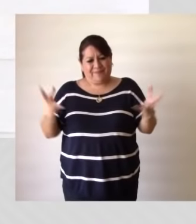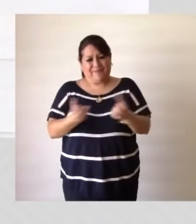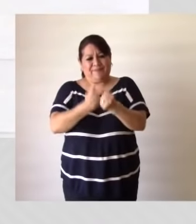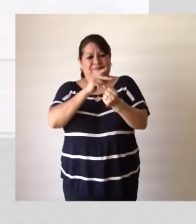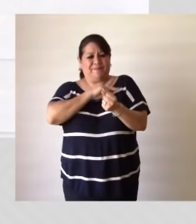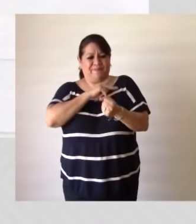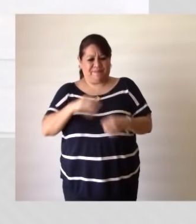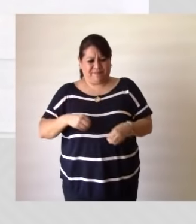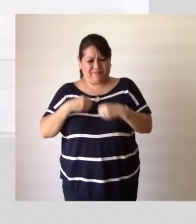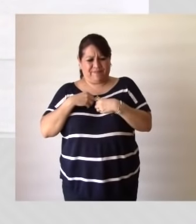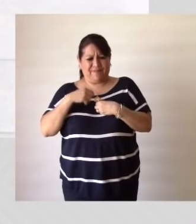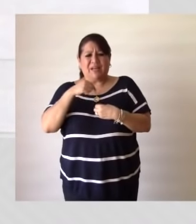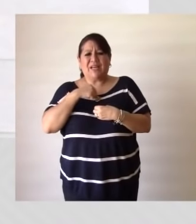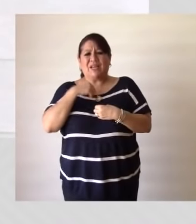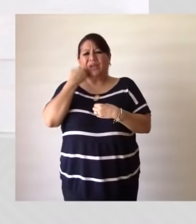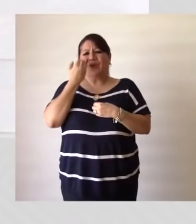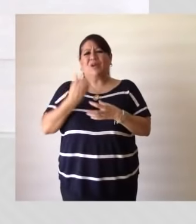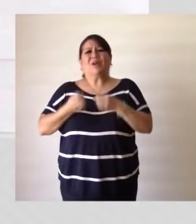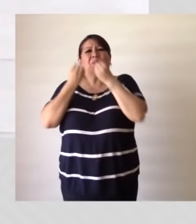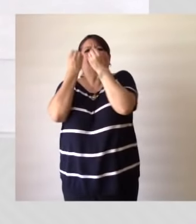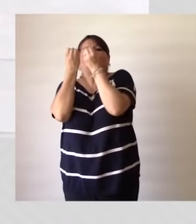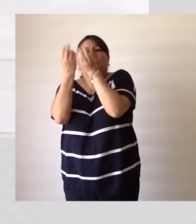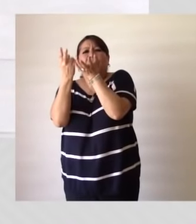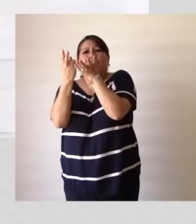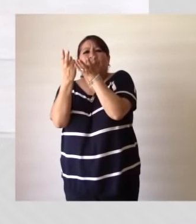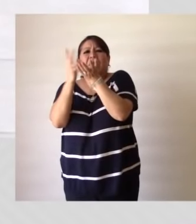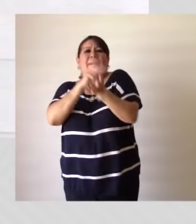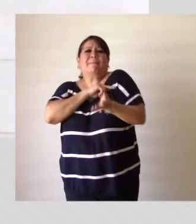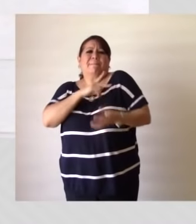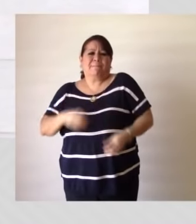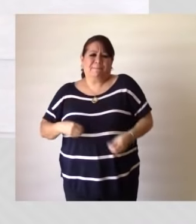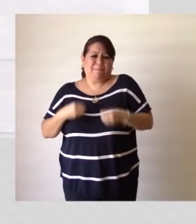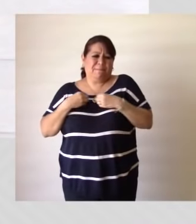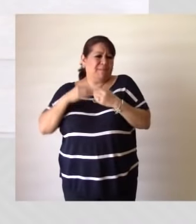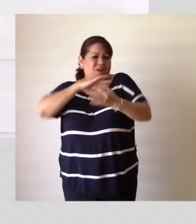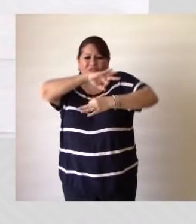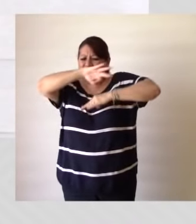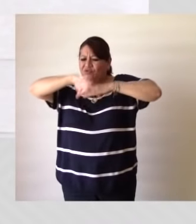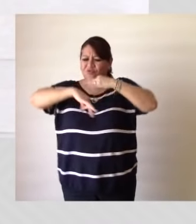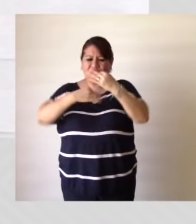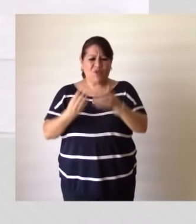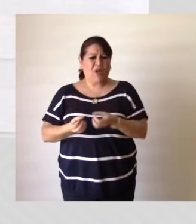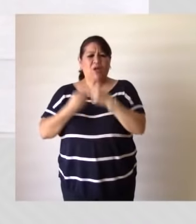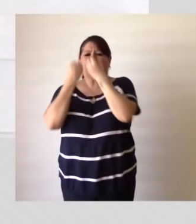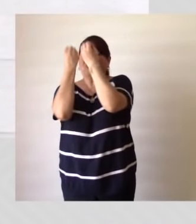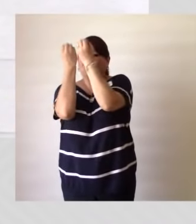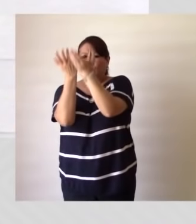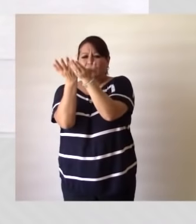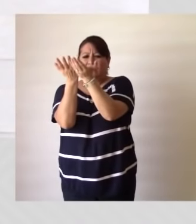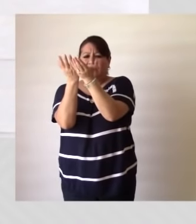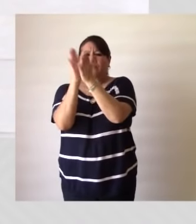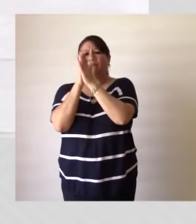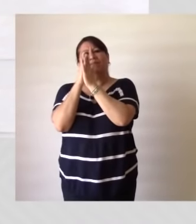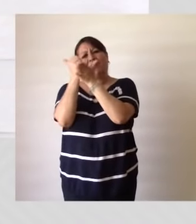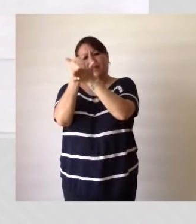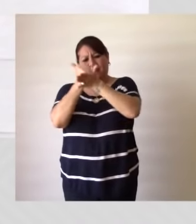nuestra vida entera sr ayúdanos padre a ser agradecidos ya entregar lo mejor